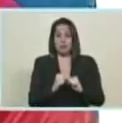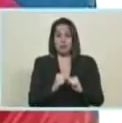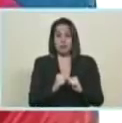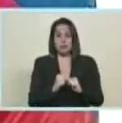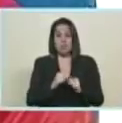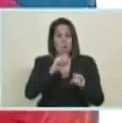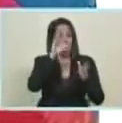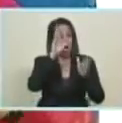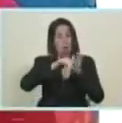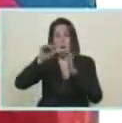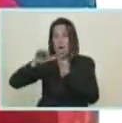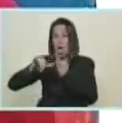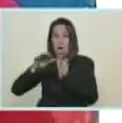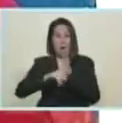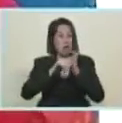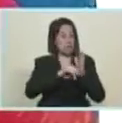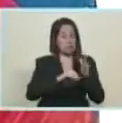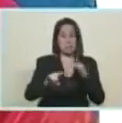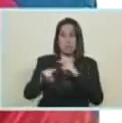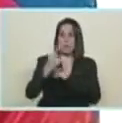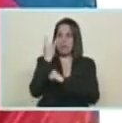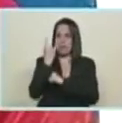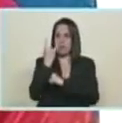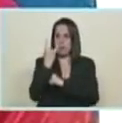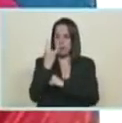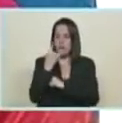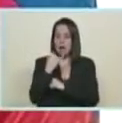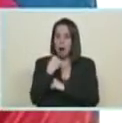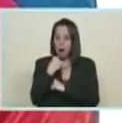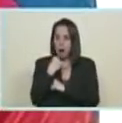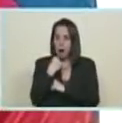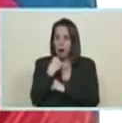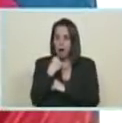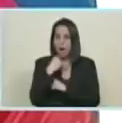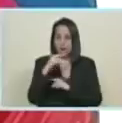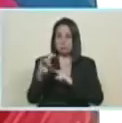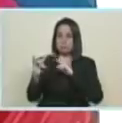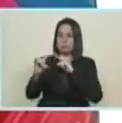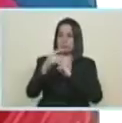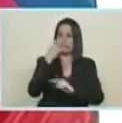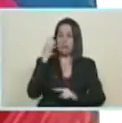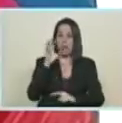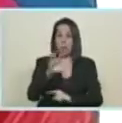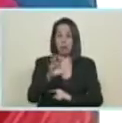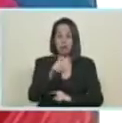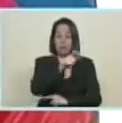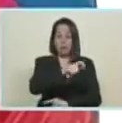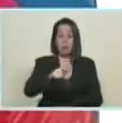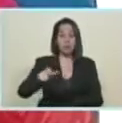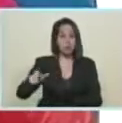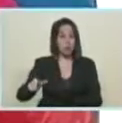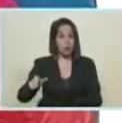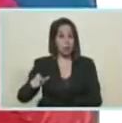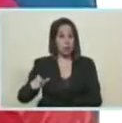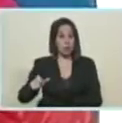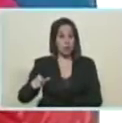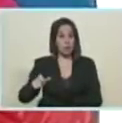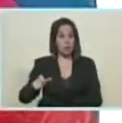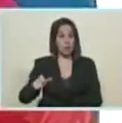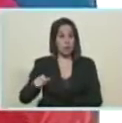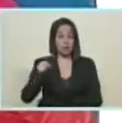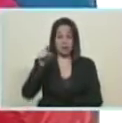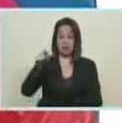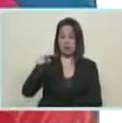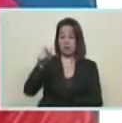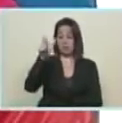La corrupción, que ya por sí es traición, se unió a la traición a la patria al ponerse ellos con